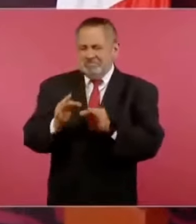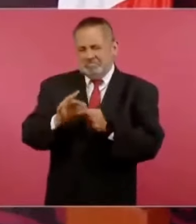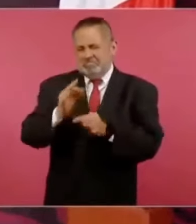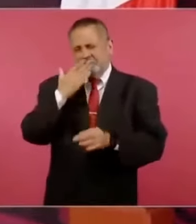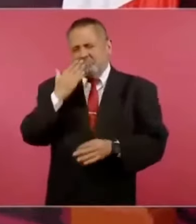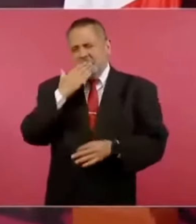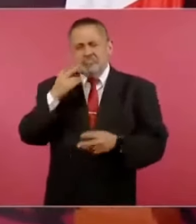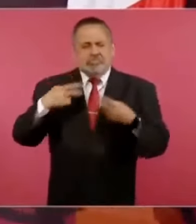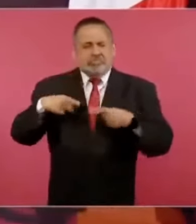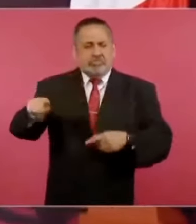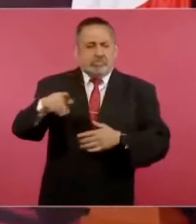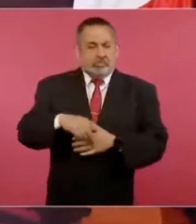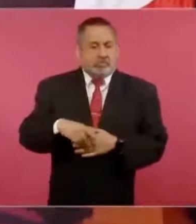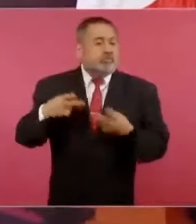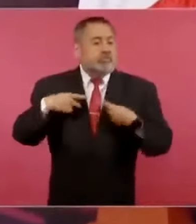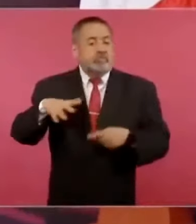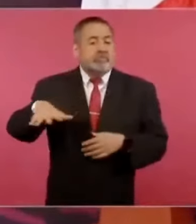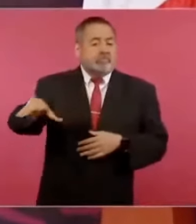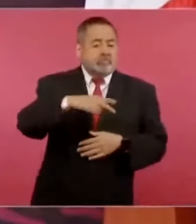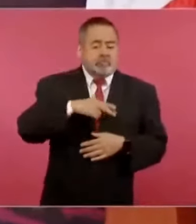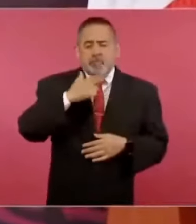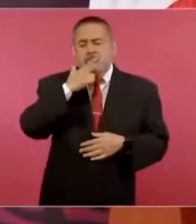y quiere mucho al puerto.